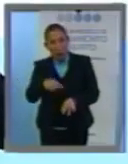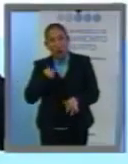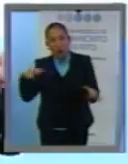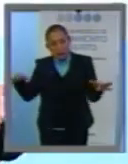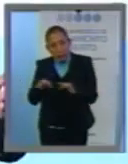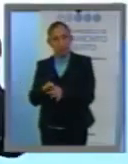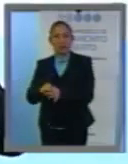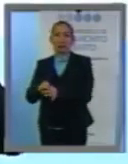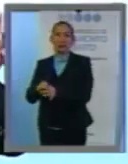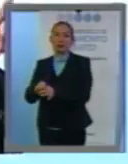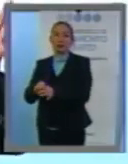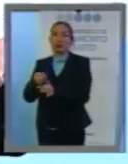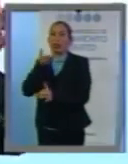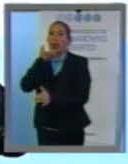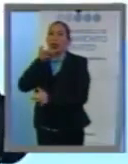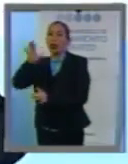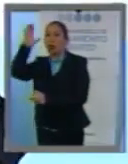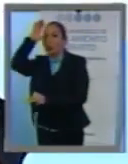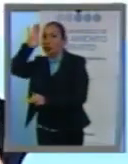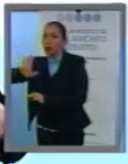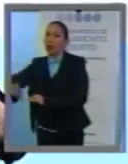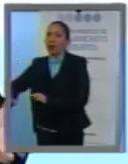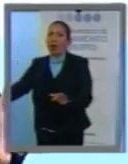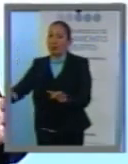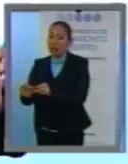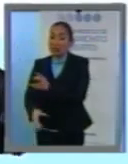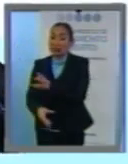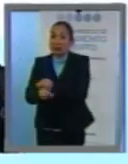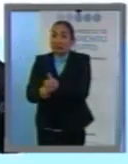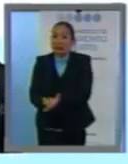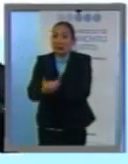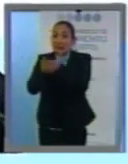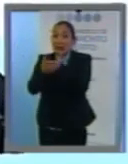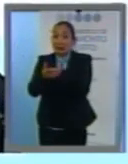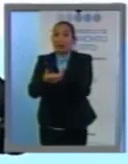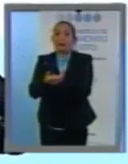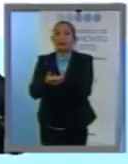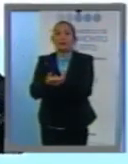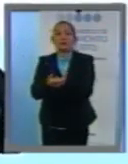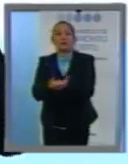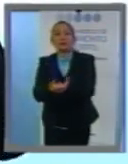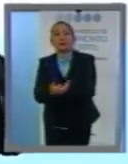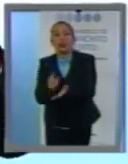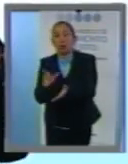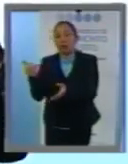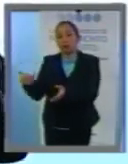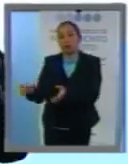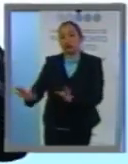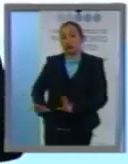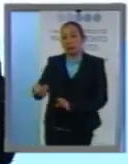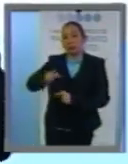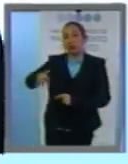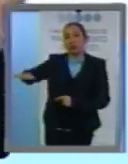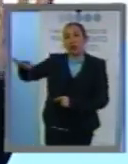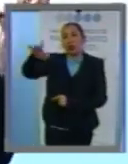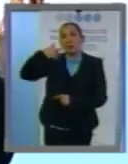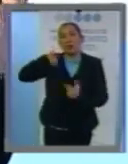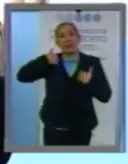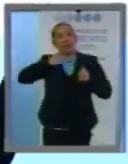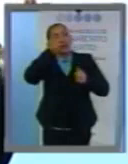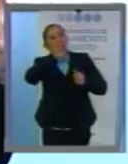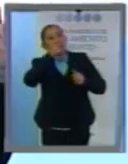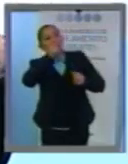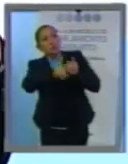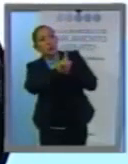porque tendrá que ser complementario a cómo el comportamiento de la sociedad va entendiendo